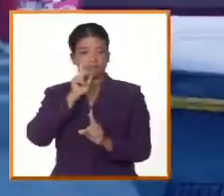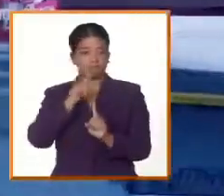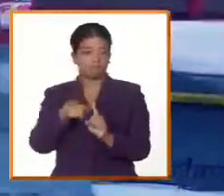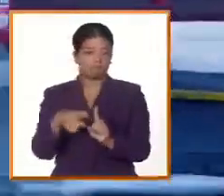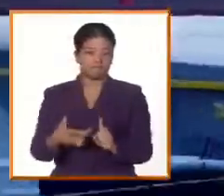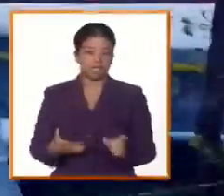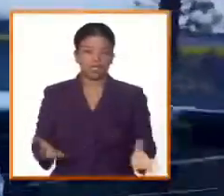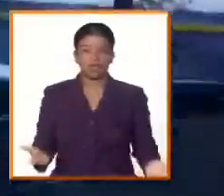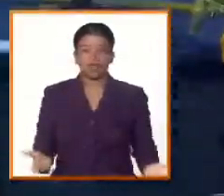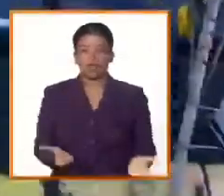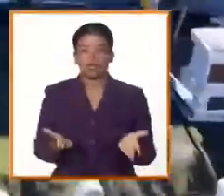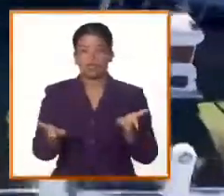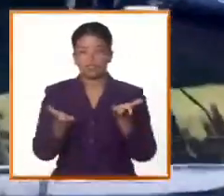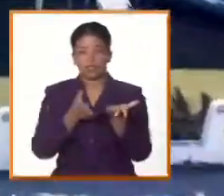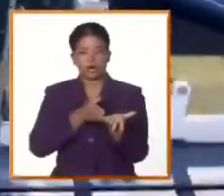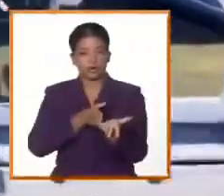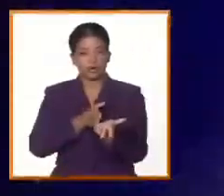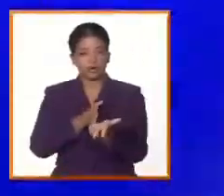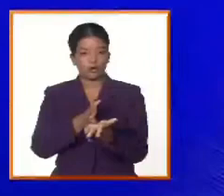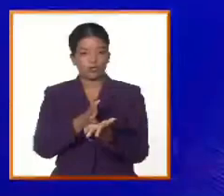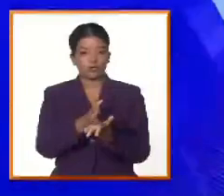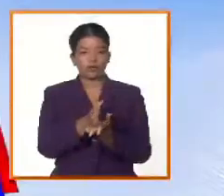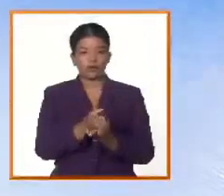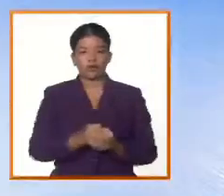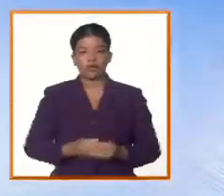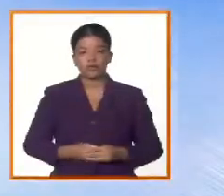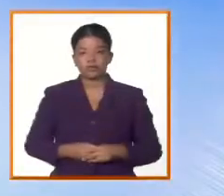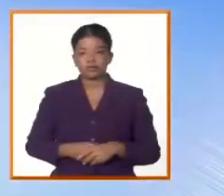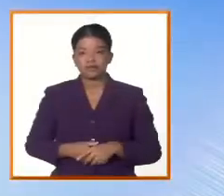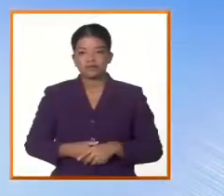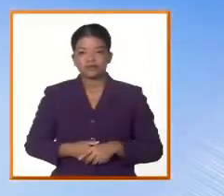próspero y sostenible para Cuba